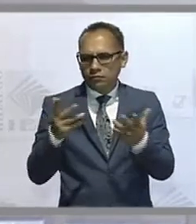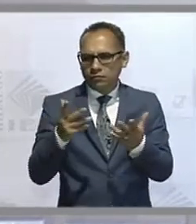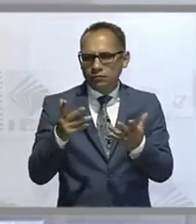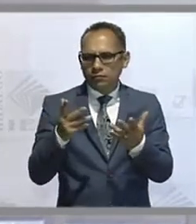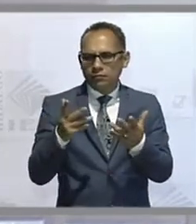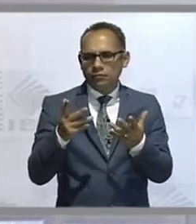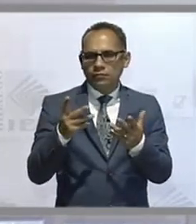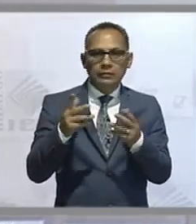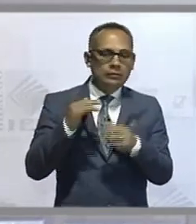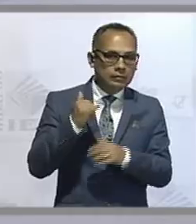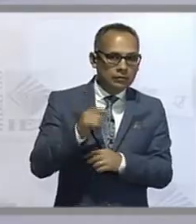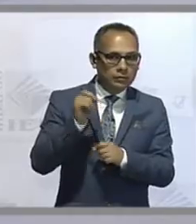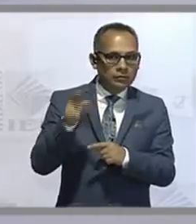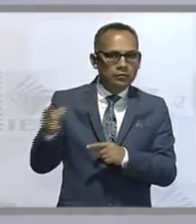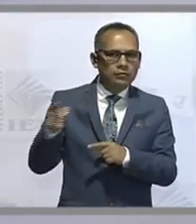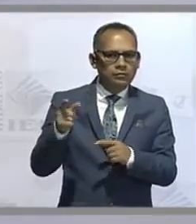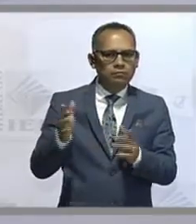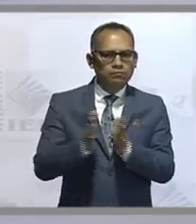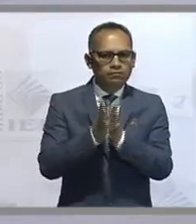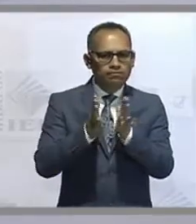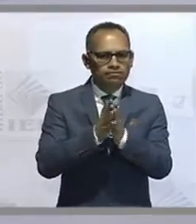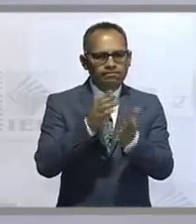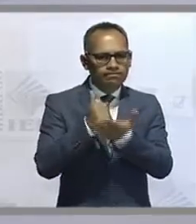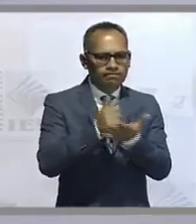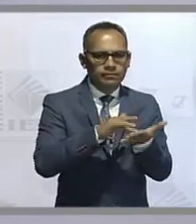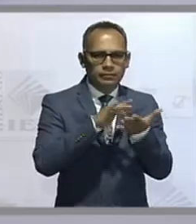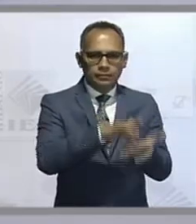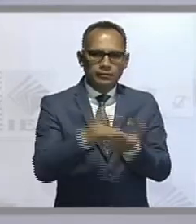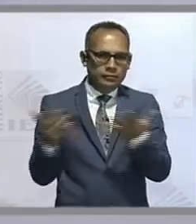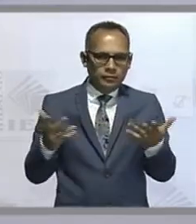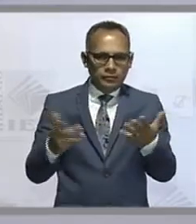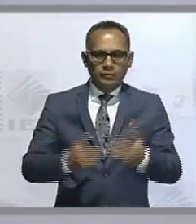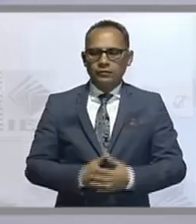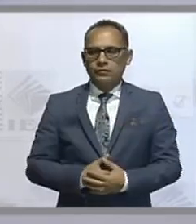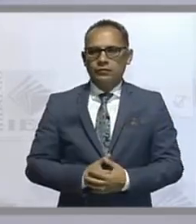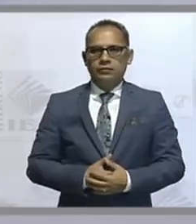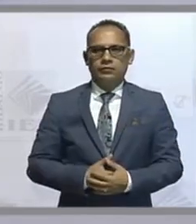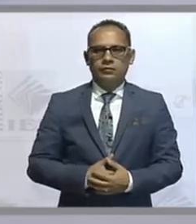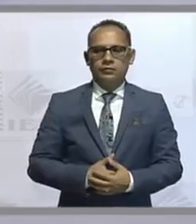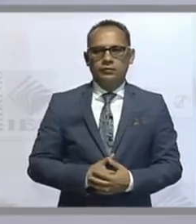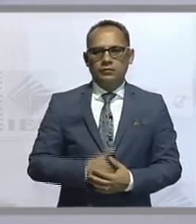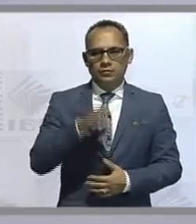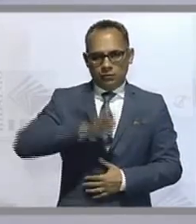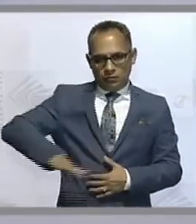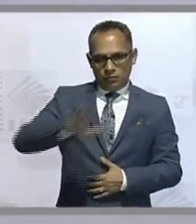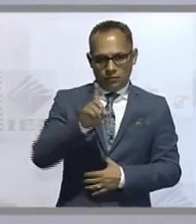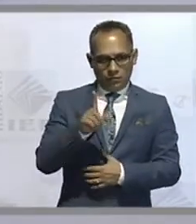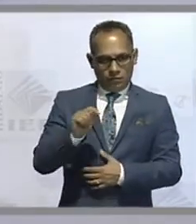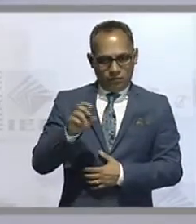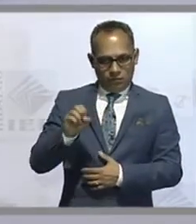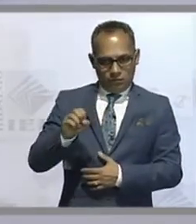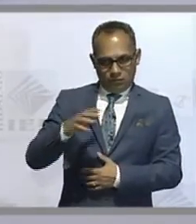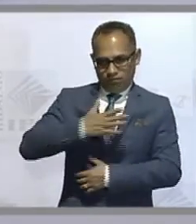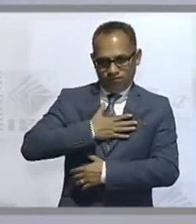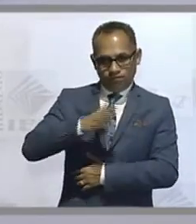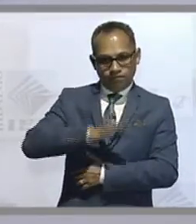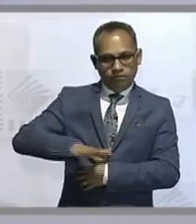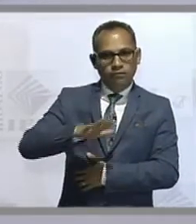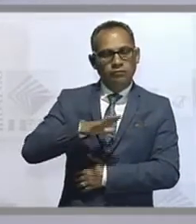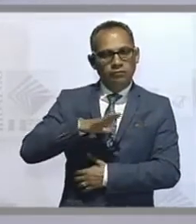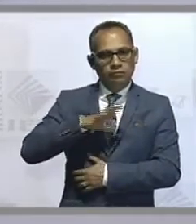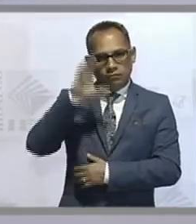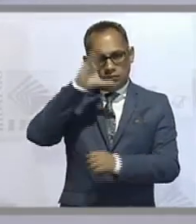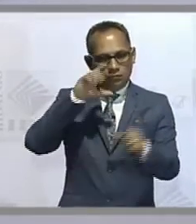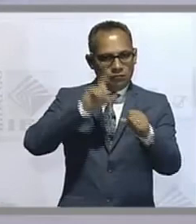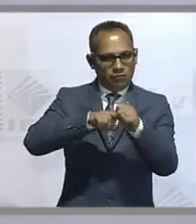siga adelante en nuestro distrito hay una cultura diversa muy